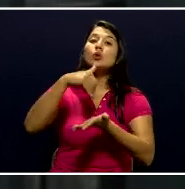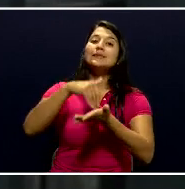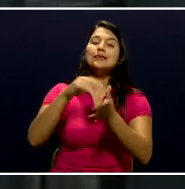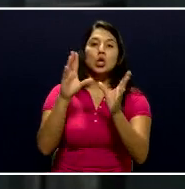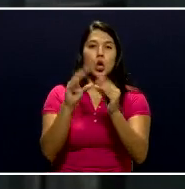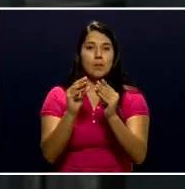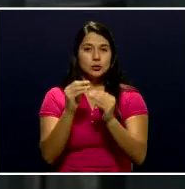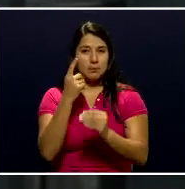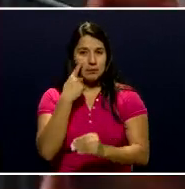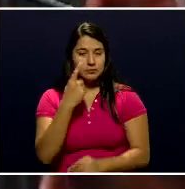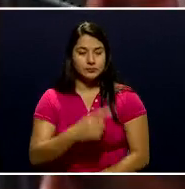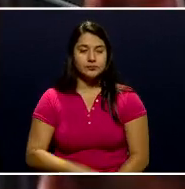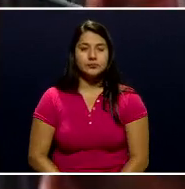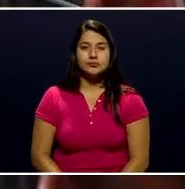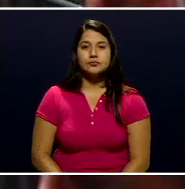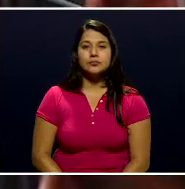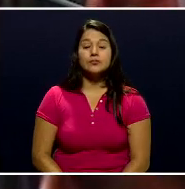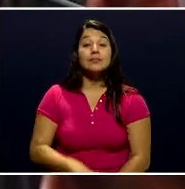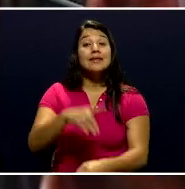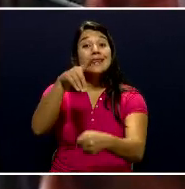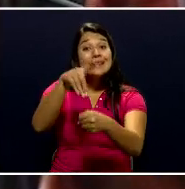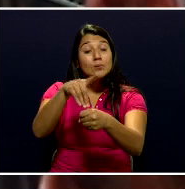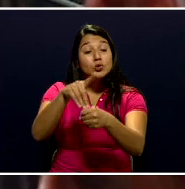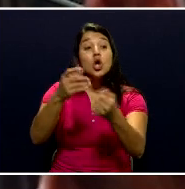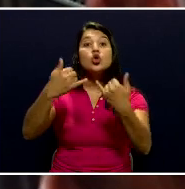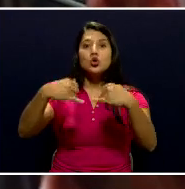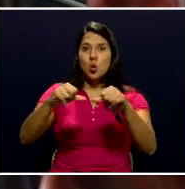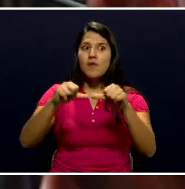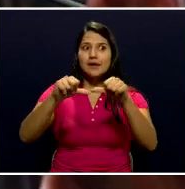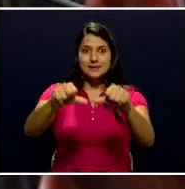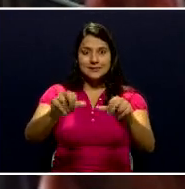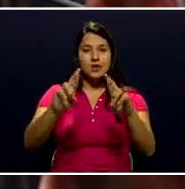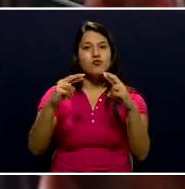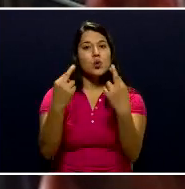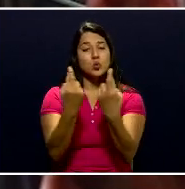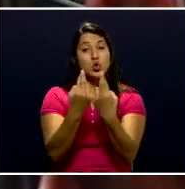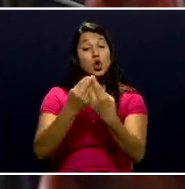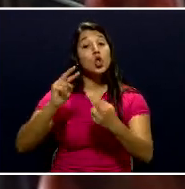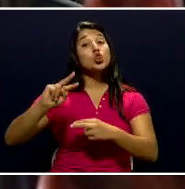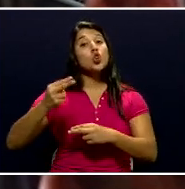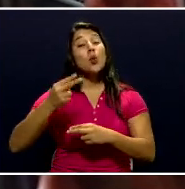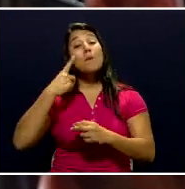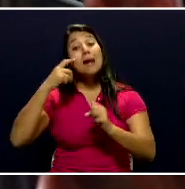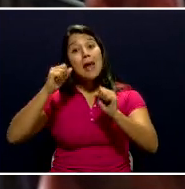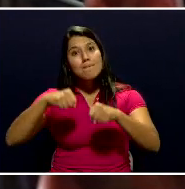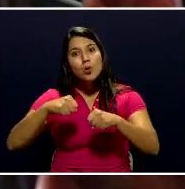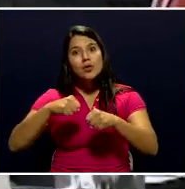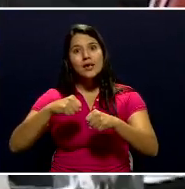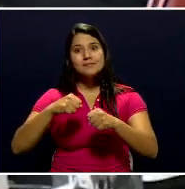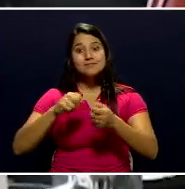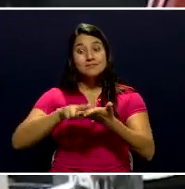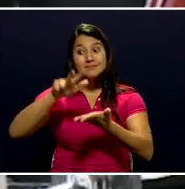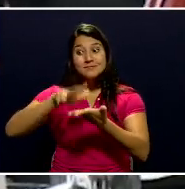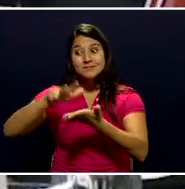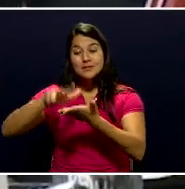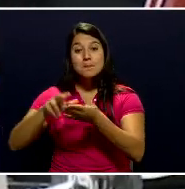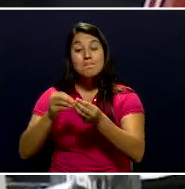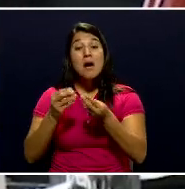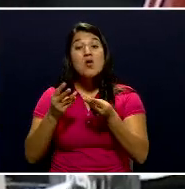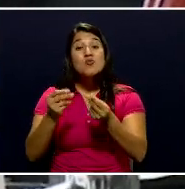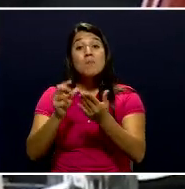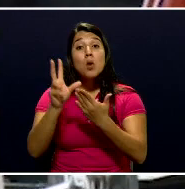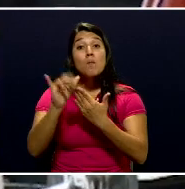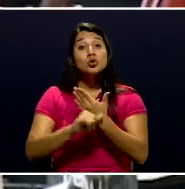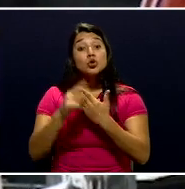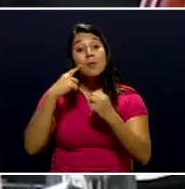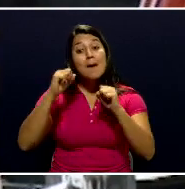Convenciones. Veamos. Los diputados siguen sesionando en jornada doble para acelerar la aprobación de los proyectos que ayuden a enfrentar los efectos